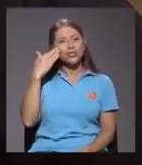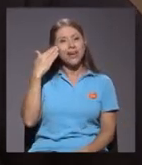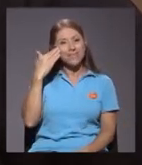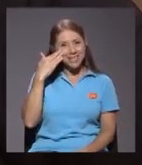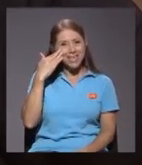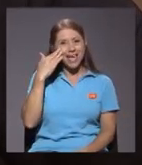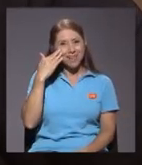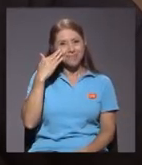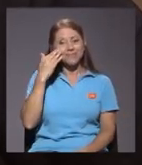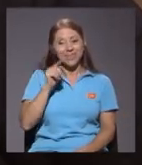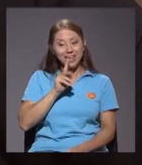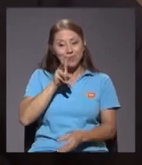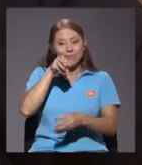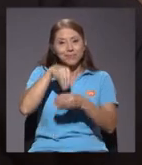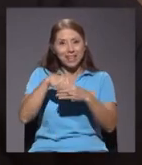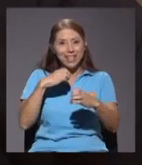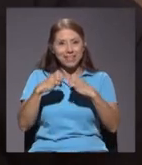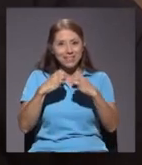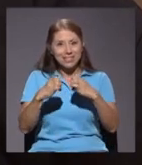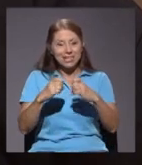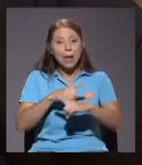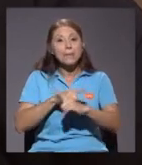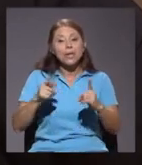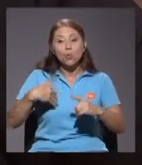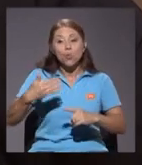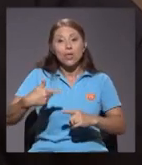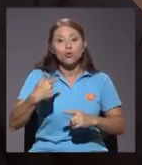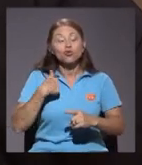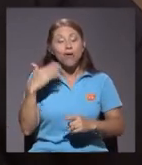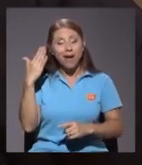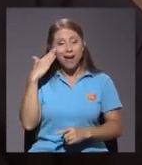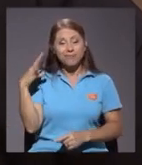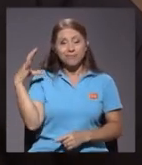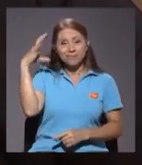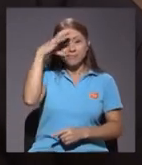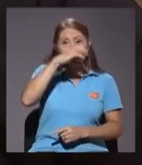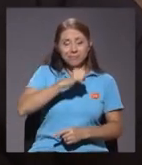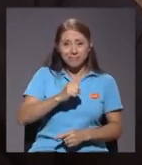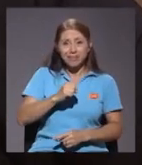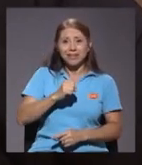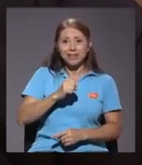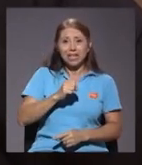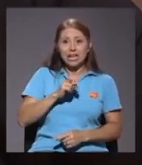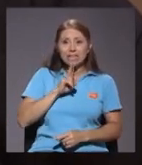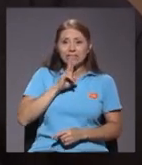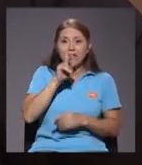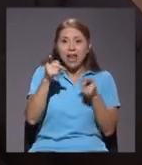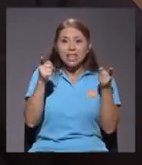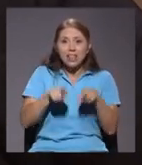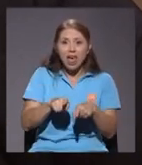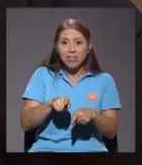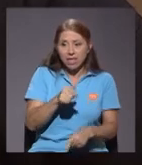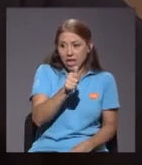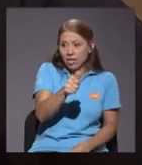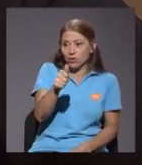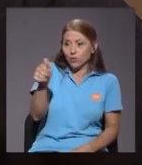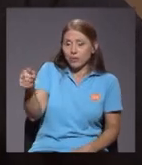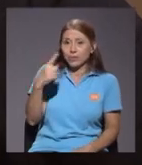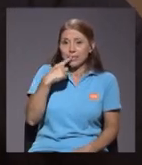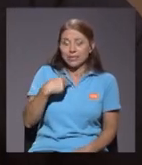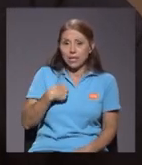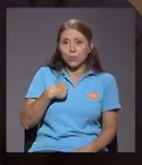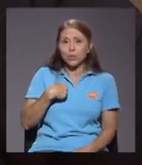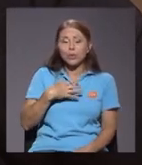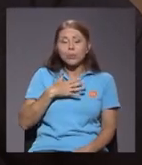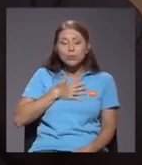entrevista pero cuando conocí la realidad a viva voz de ellos me tocó es uno de los pocos donde me ha